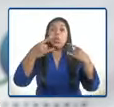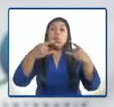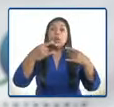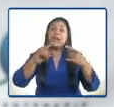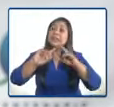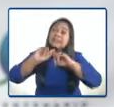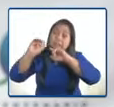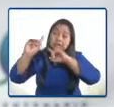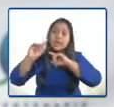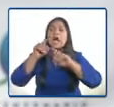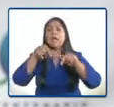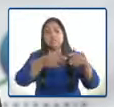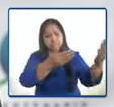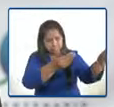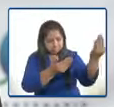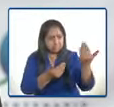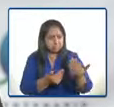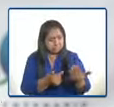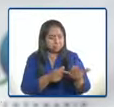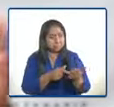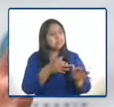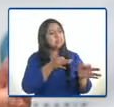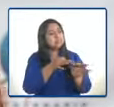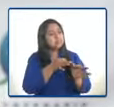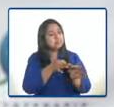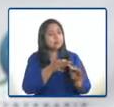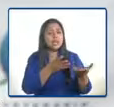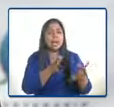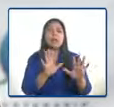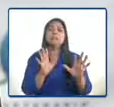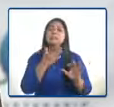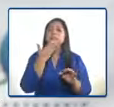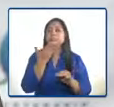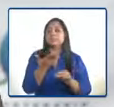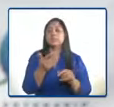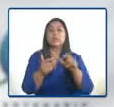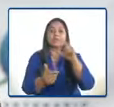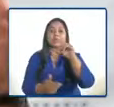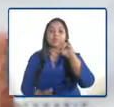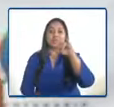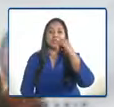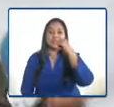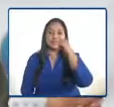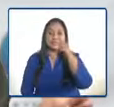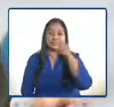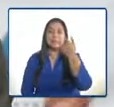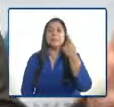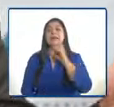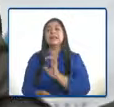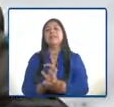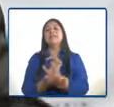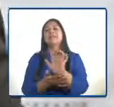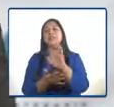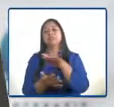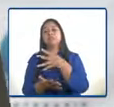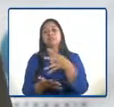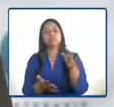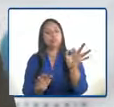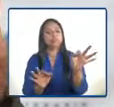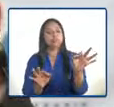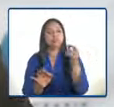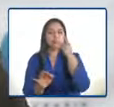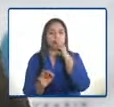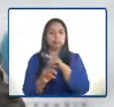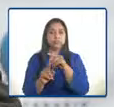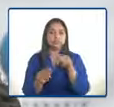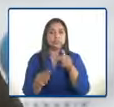se puede acercar con nosotros y poderlo explicar. Ahora, por eso mismo se llama cita, para evitar y podernos programar y que todos vayan teniendo